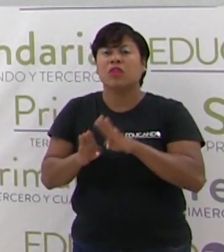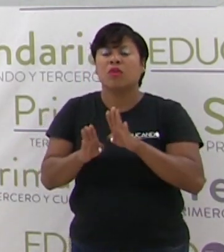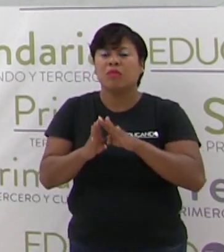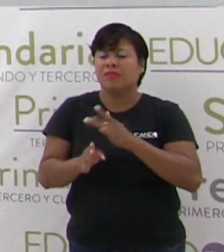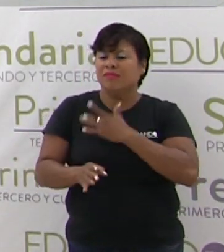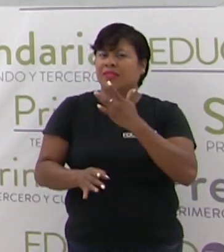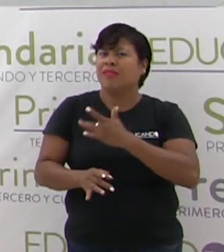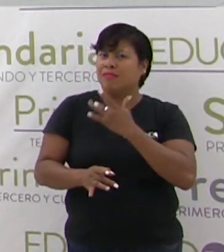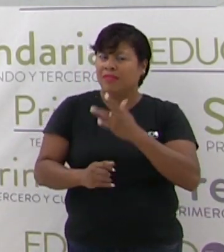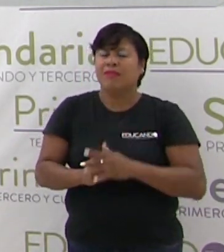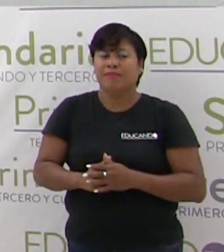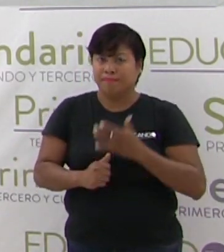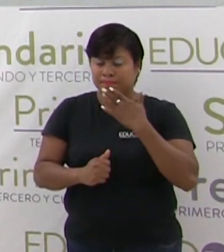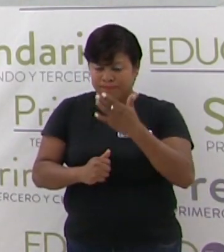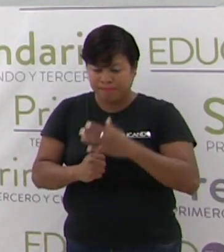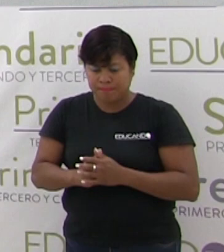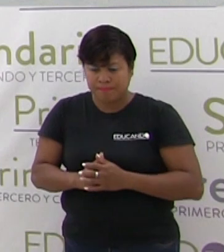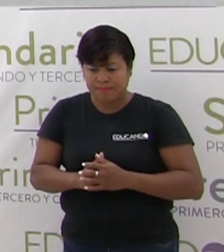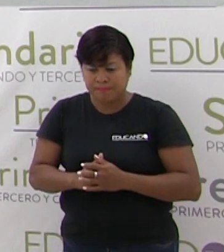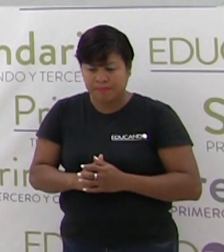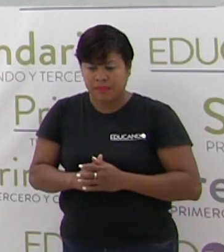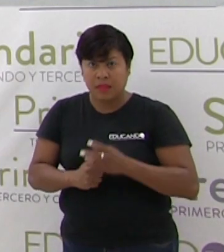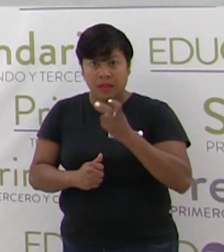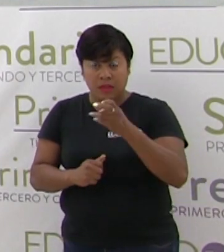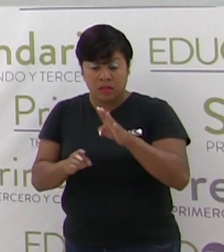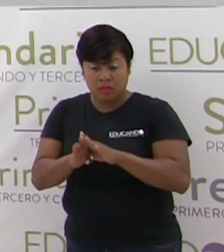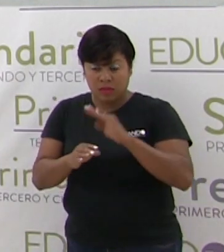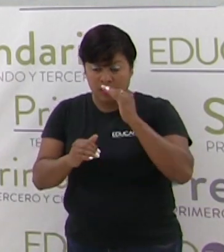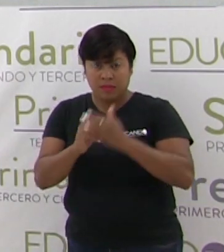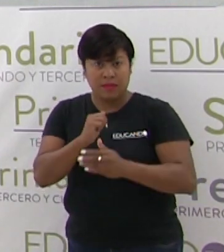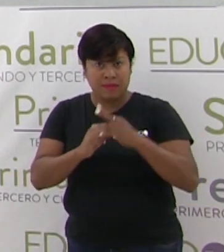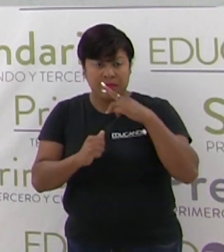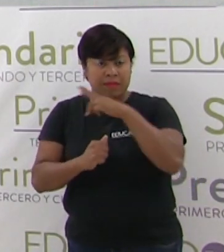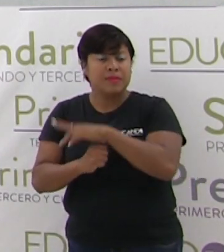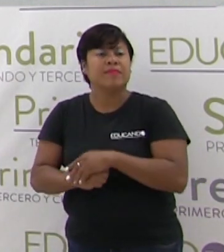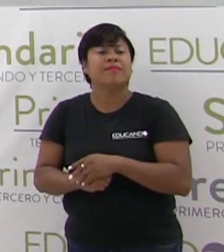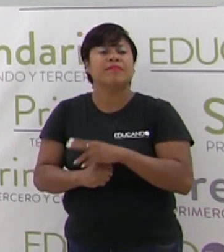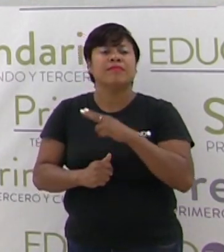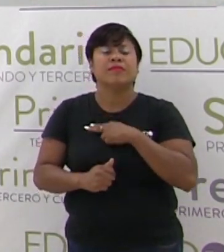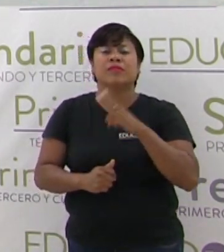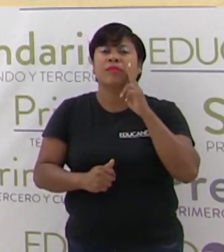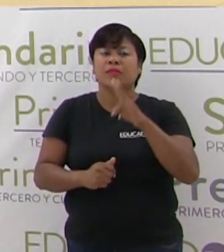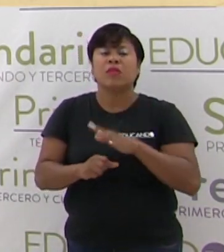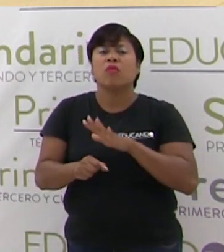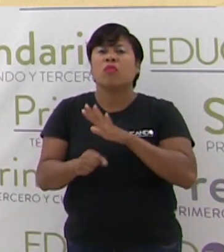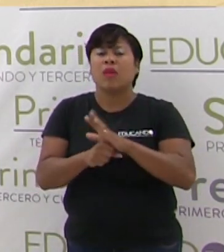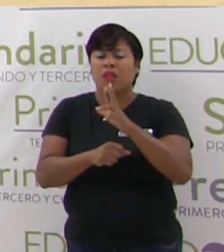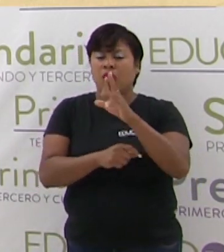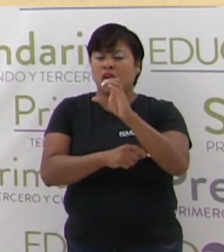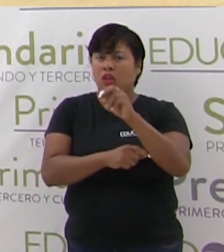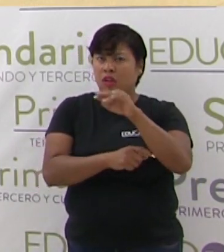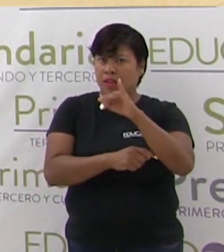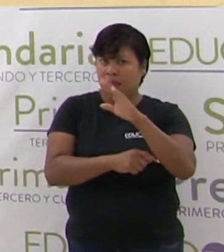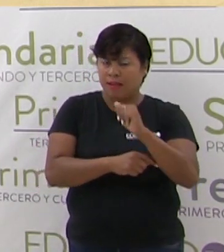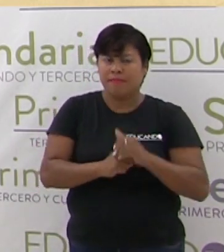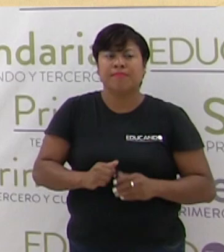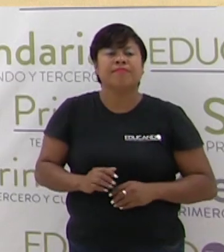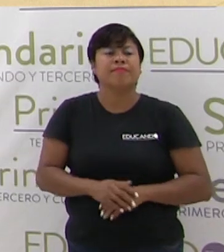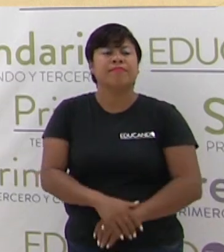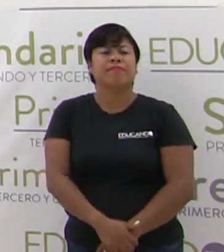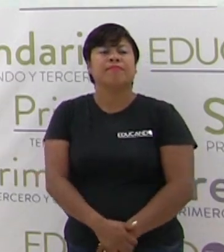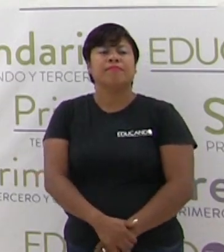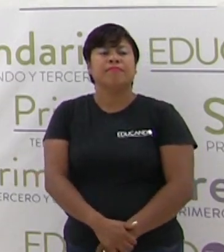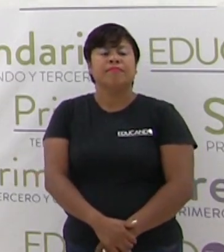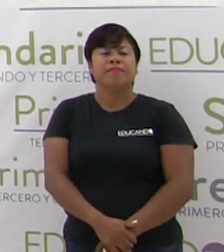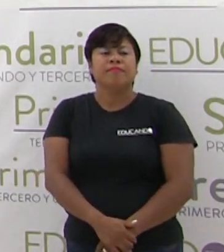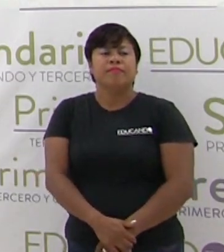tipo de emociones. Bien, y para terminar y rápidamente vamos a ver los tipos de crónica.